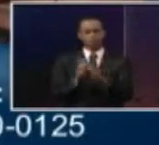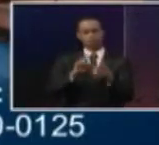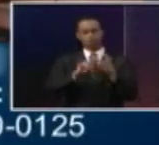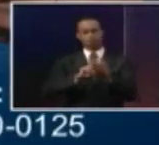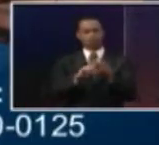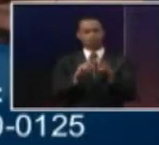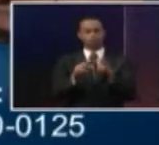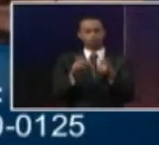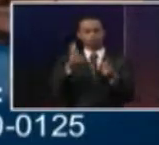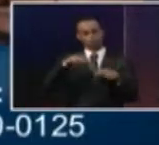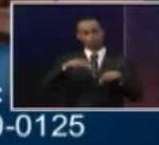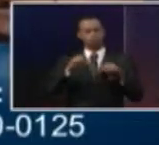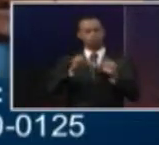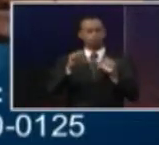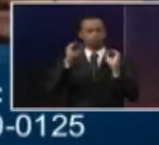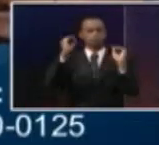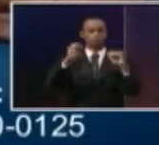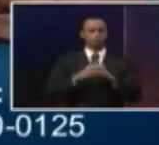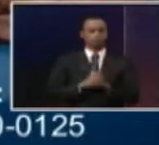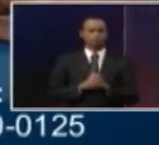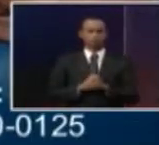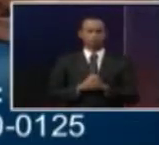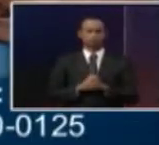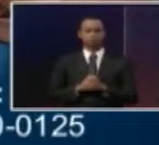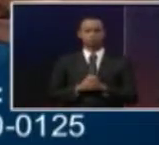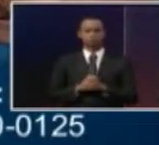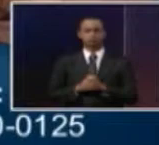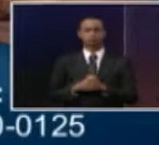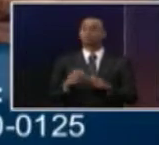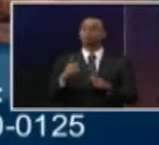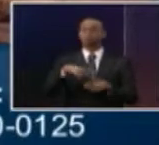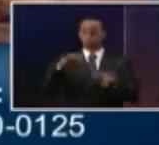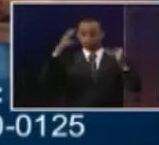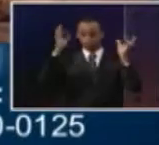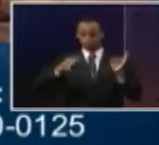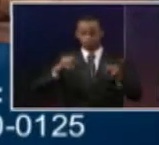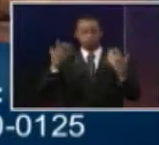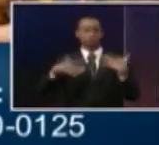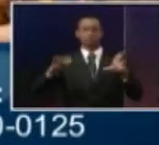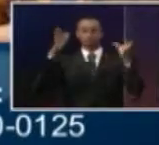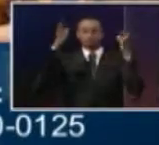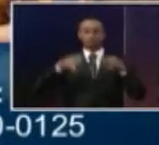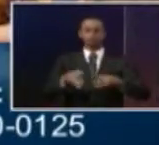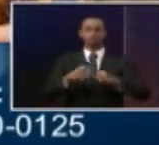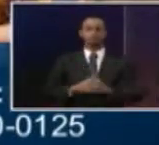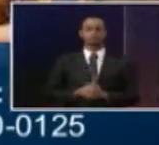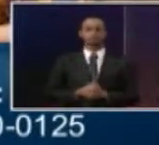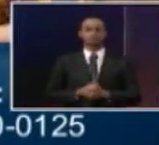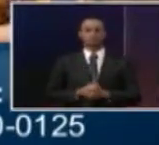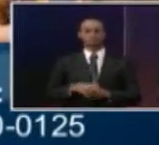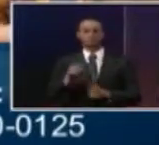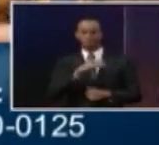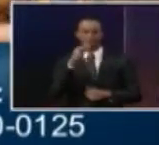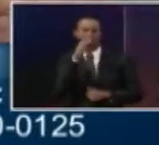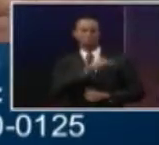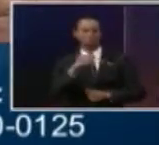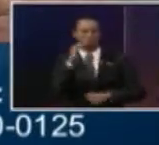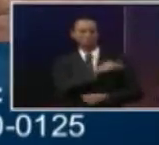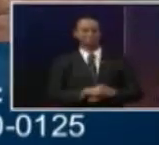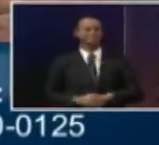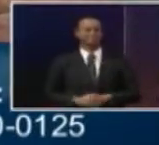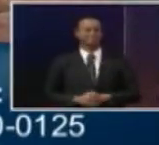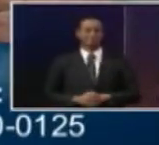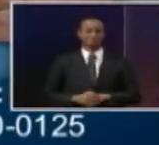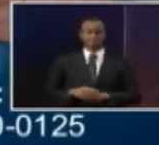amigos porque no va para ningún lado. Eso. Son la mayorona. Sí, las mujeres normalmente cuando toman la decisión ya está tomada. Mentira, ya esa decisión tiene tiempo.